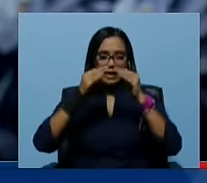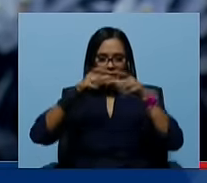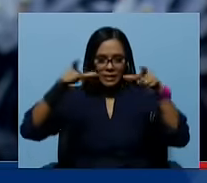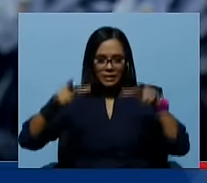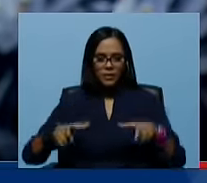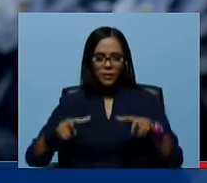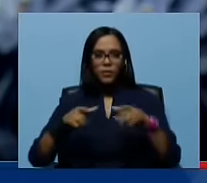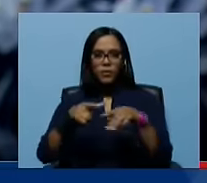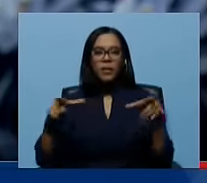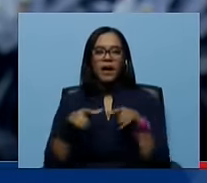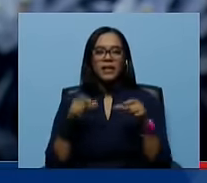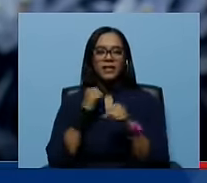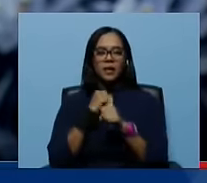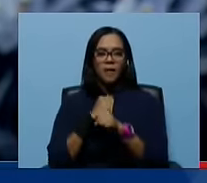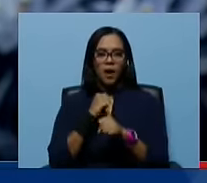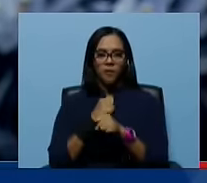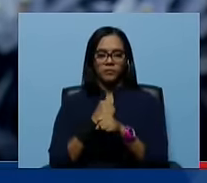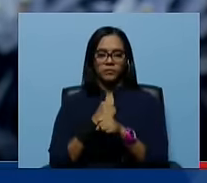de trabajo.